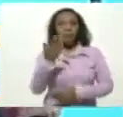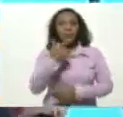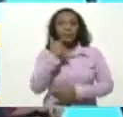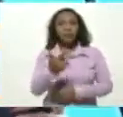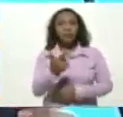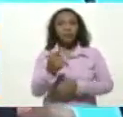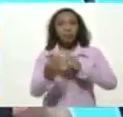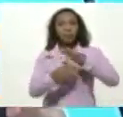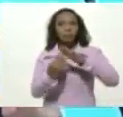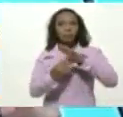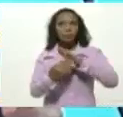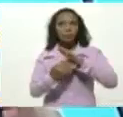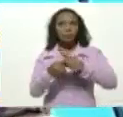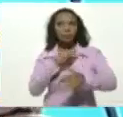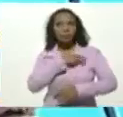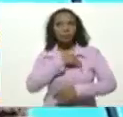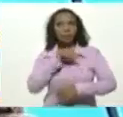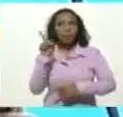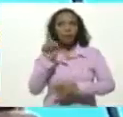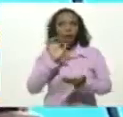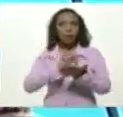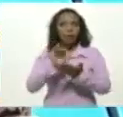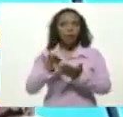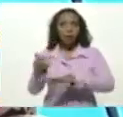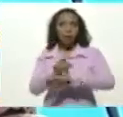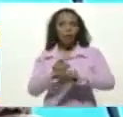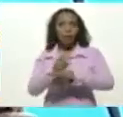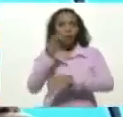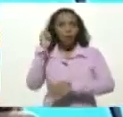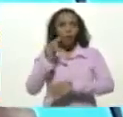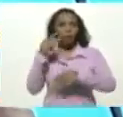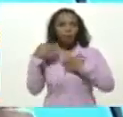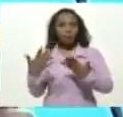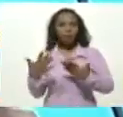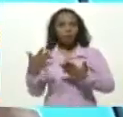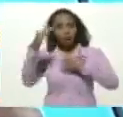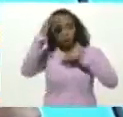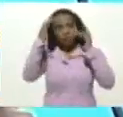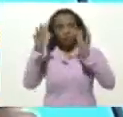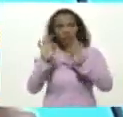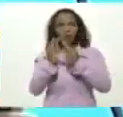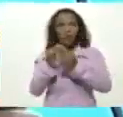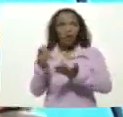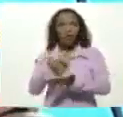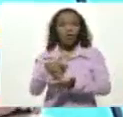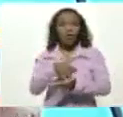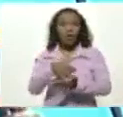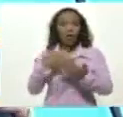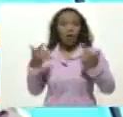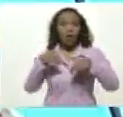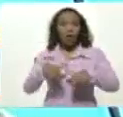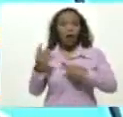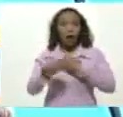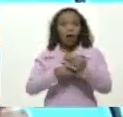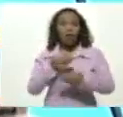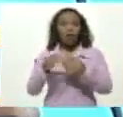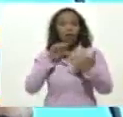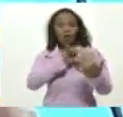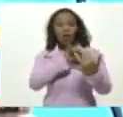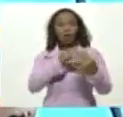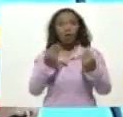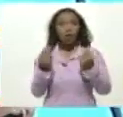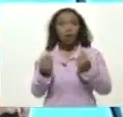de misiones son la estrategia del gobierno bolivariano para atender a las familias vulnerables que hoy, producto de la guerra